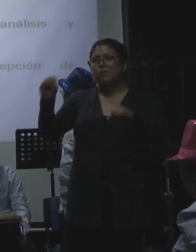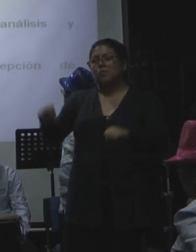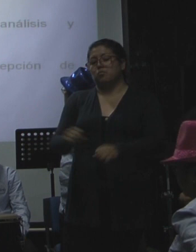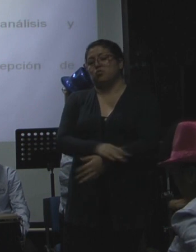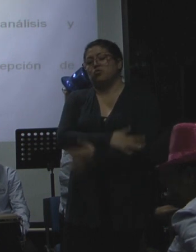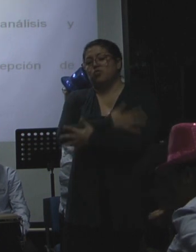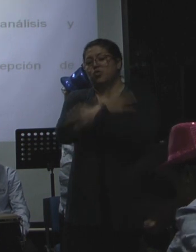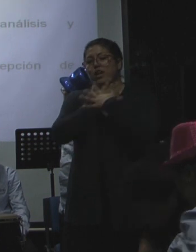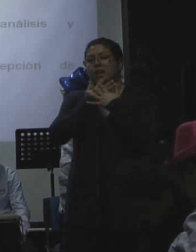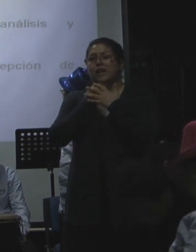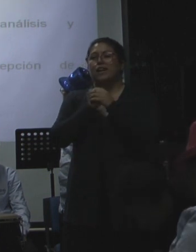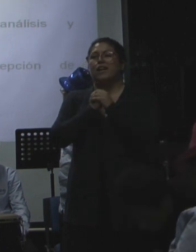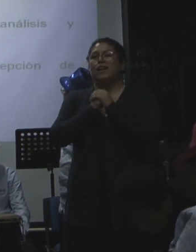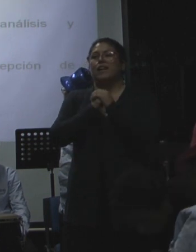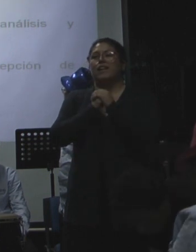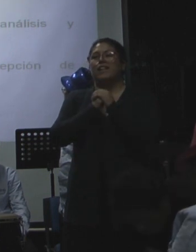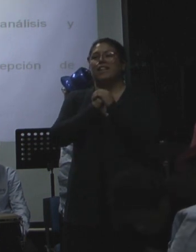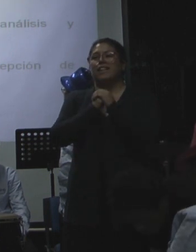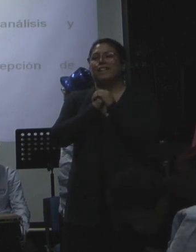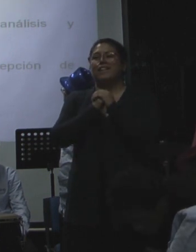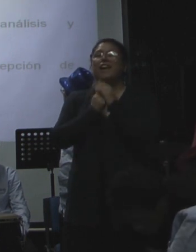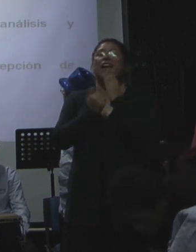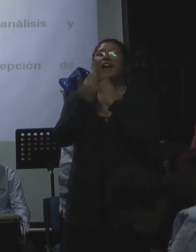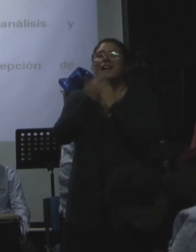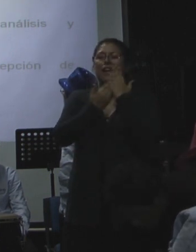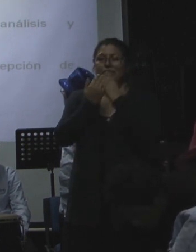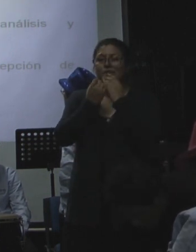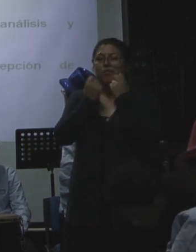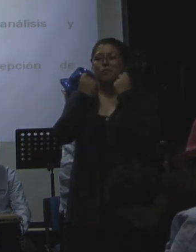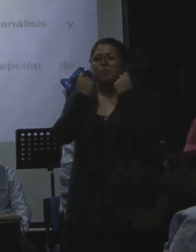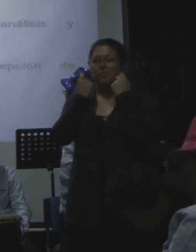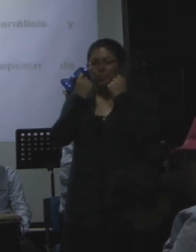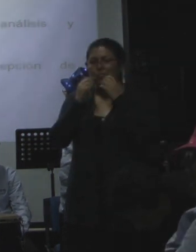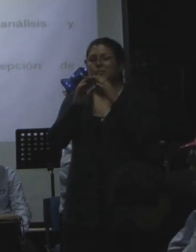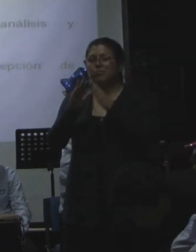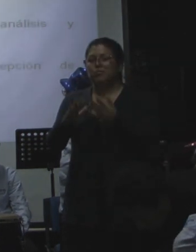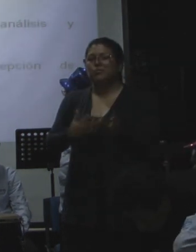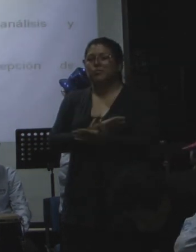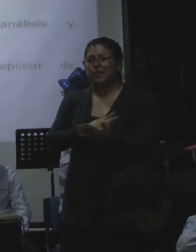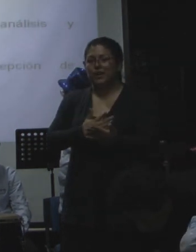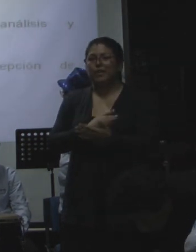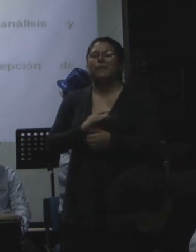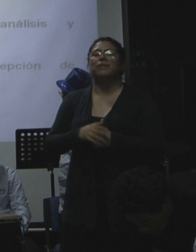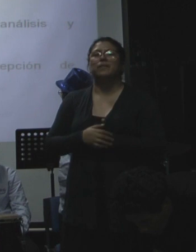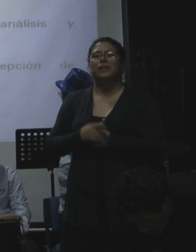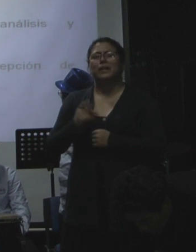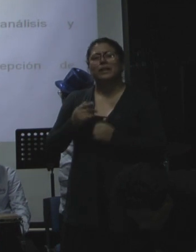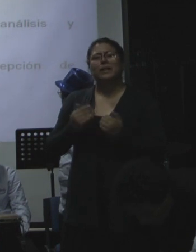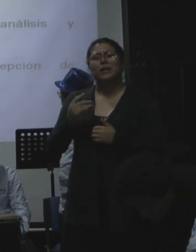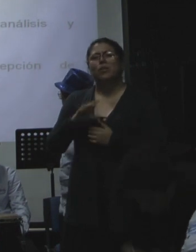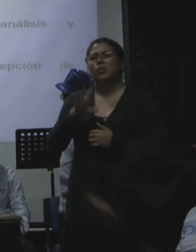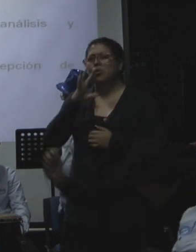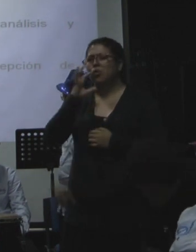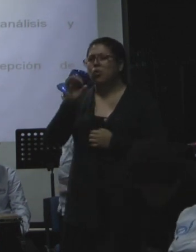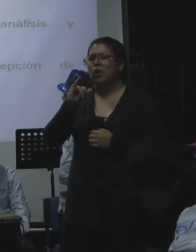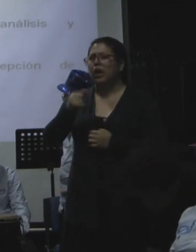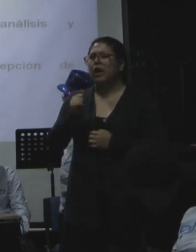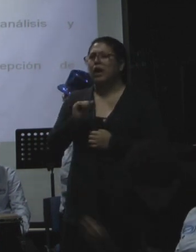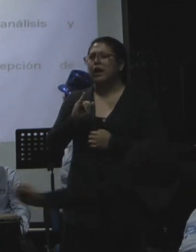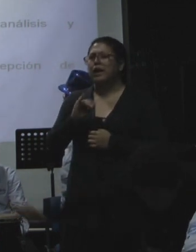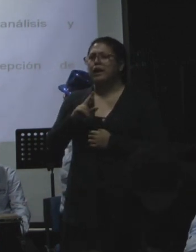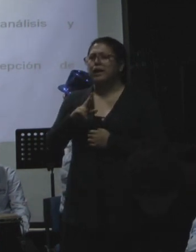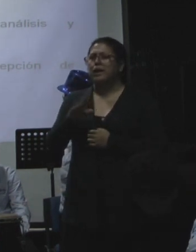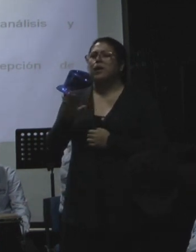Es decir, que ellos analizan y comprenden las piezas musicales. Aquí hubo un chico que se llamó Jair